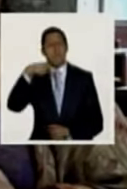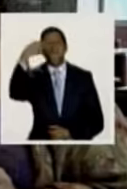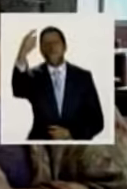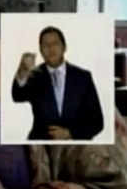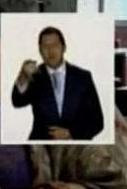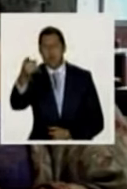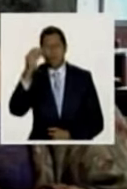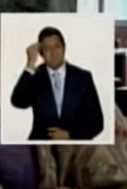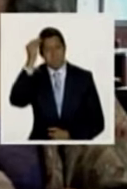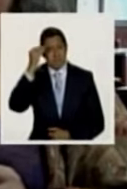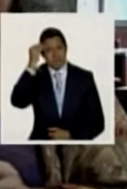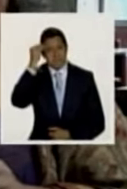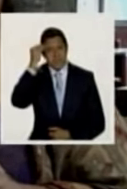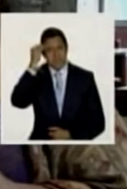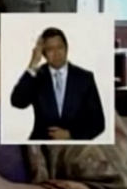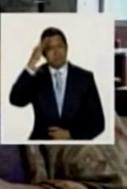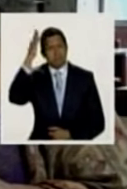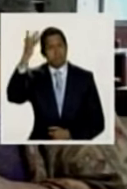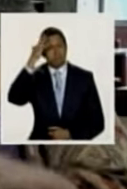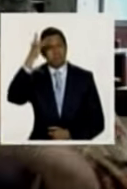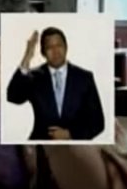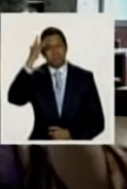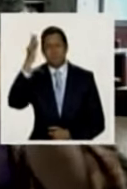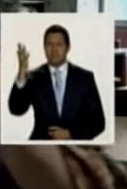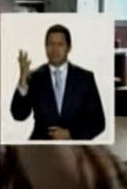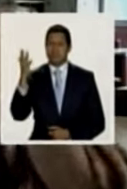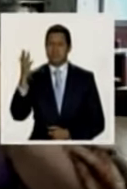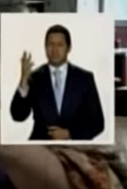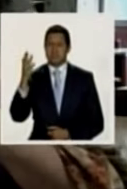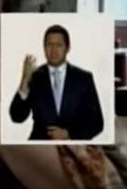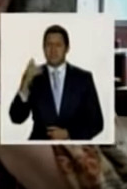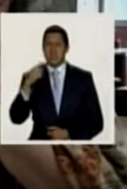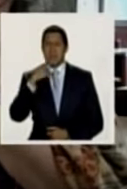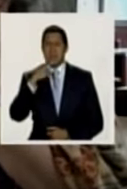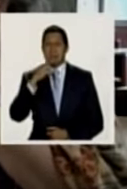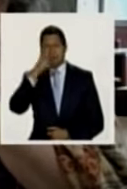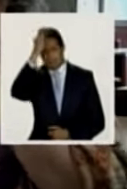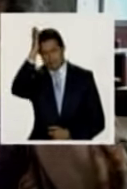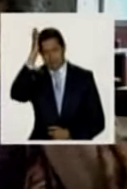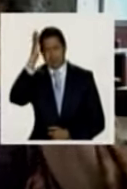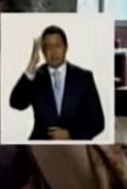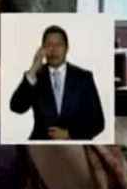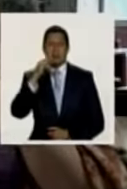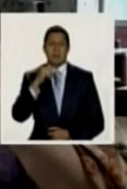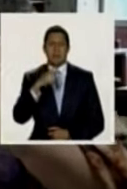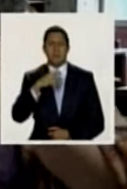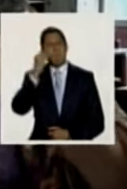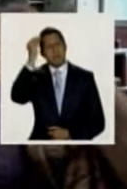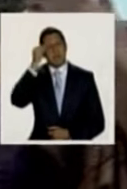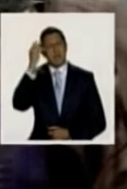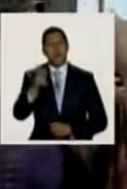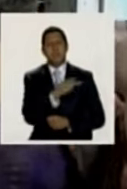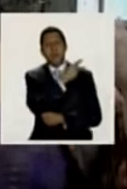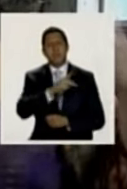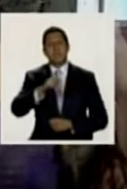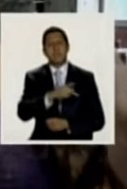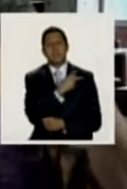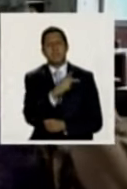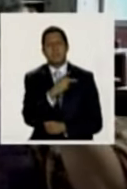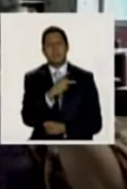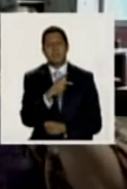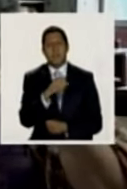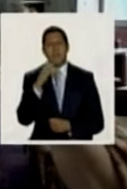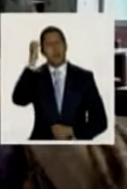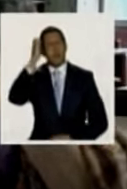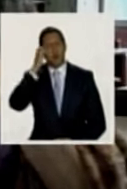afuera, pensando en las imágenes grecolatinas, pensando la poesía desde la